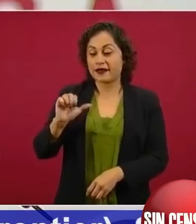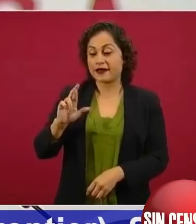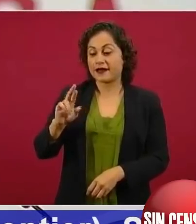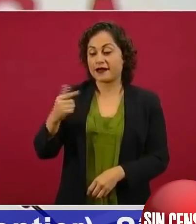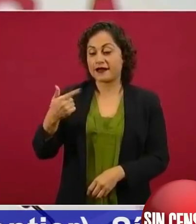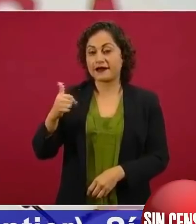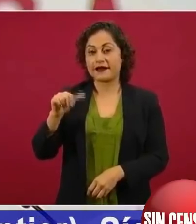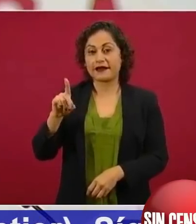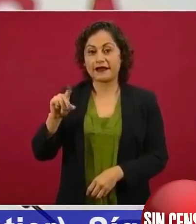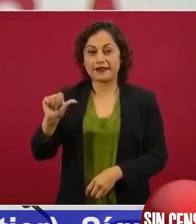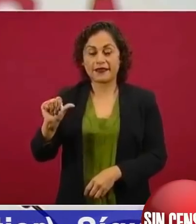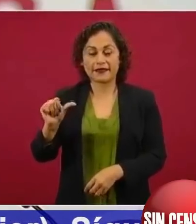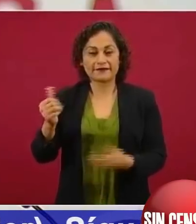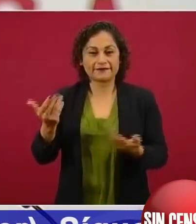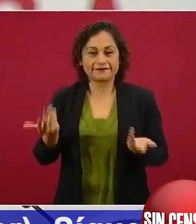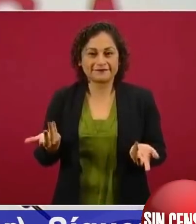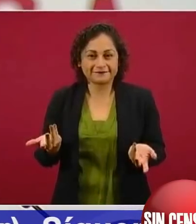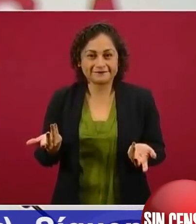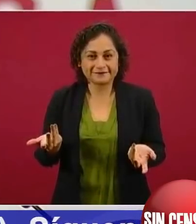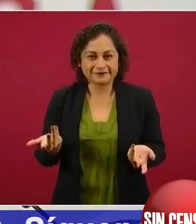¿Cómo nosotros vamos